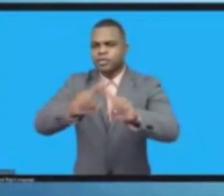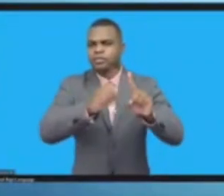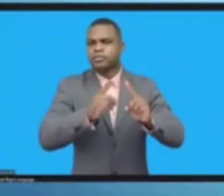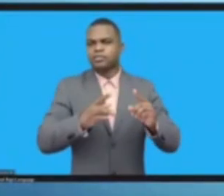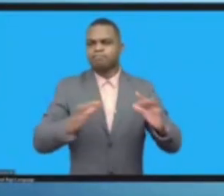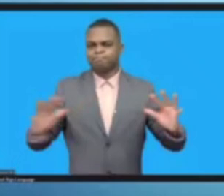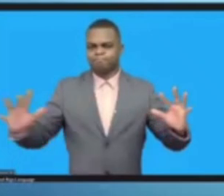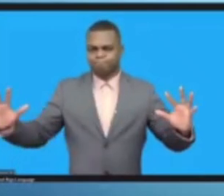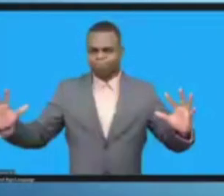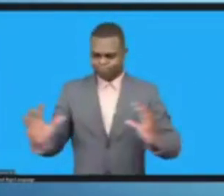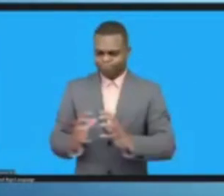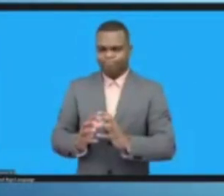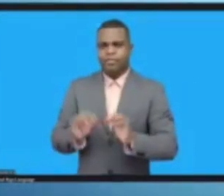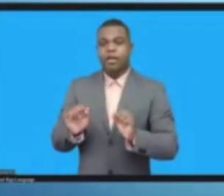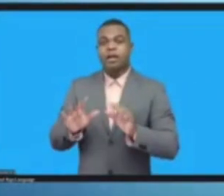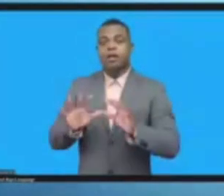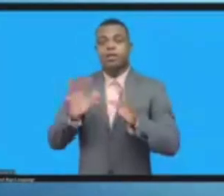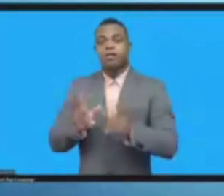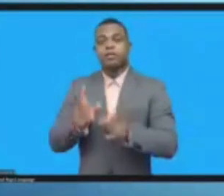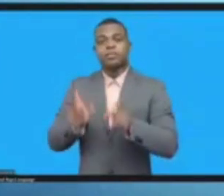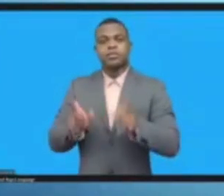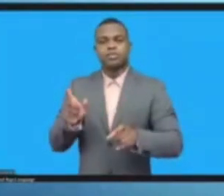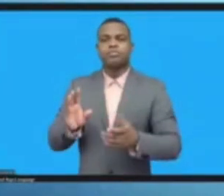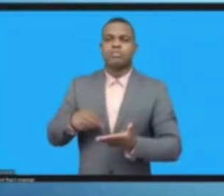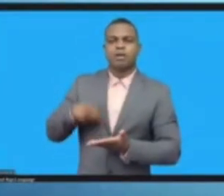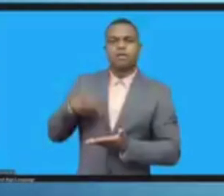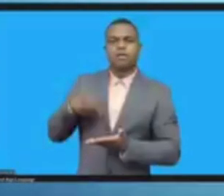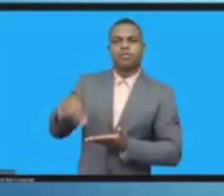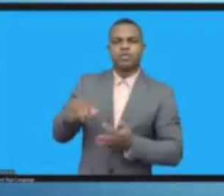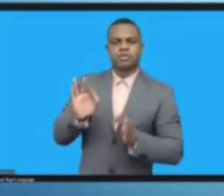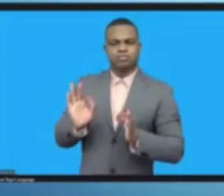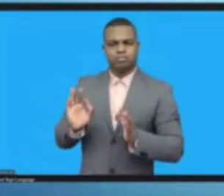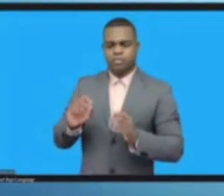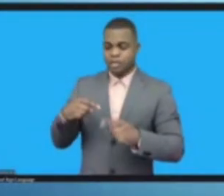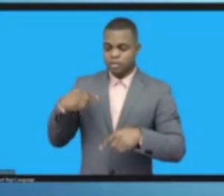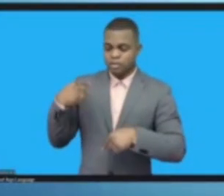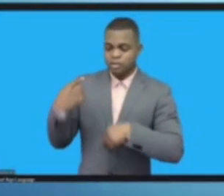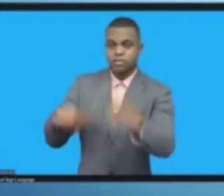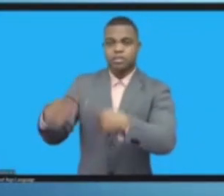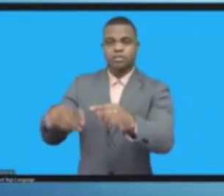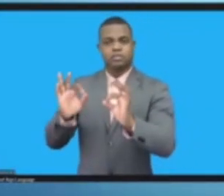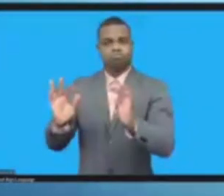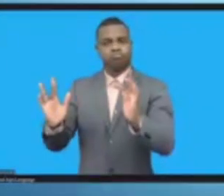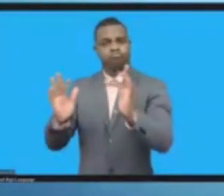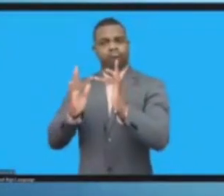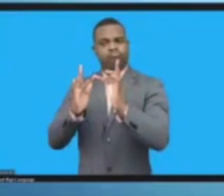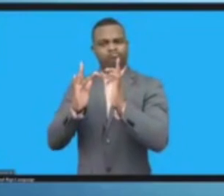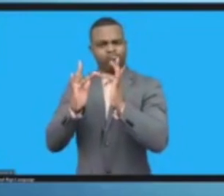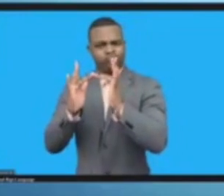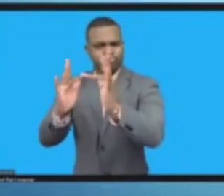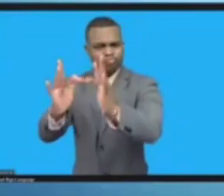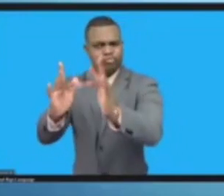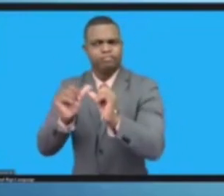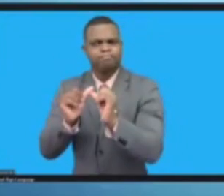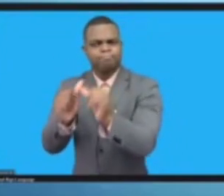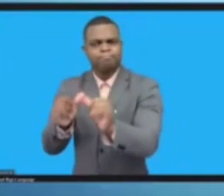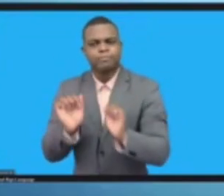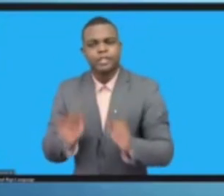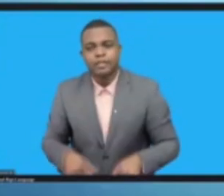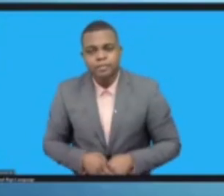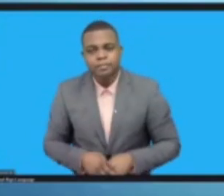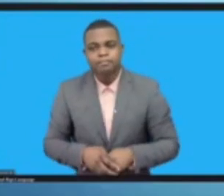mundial durable que cumpla con esta visión damas y caballeros Cuántos de ustedes estuvieron presentes